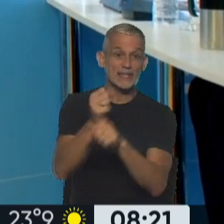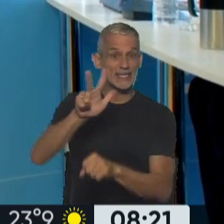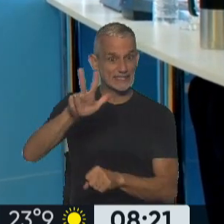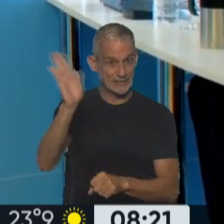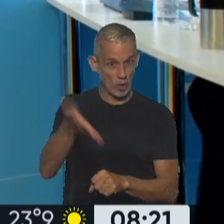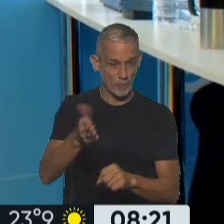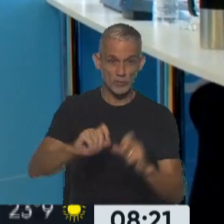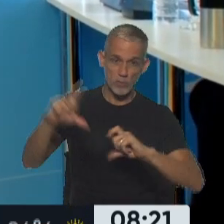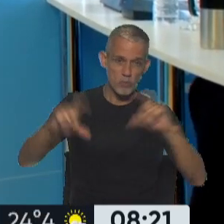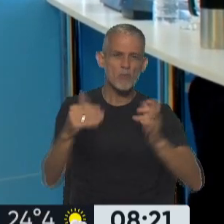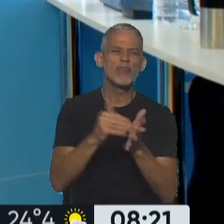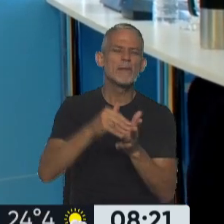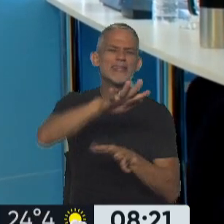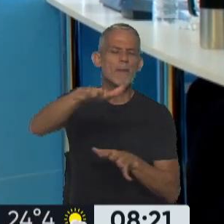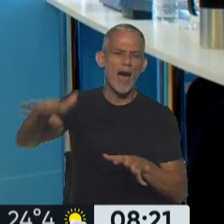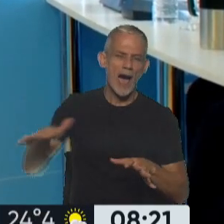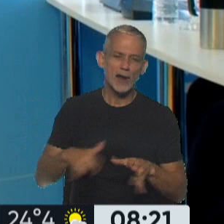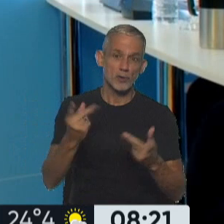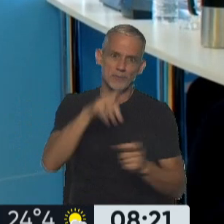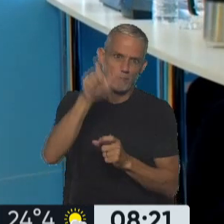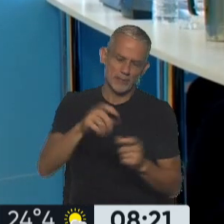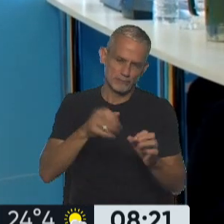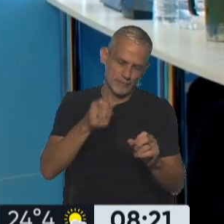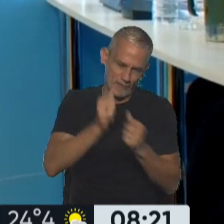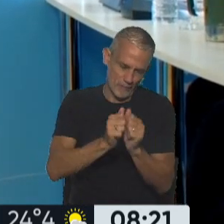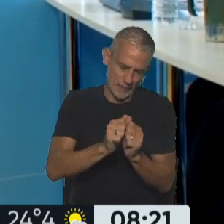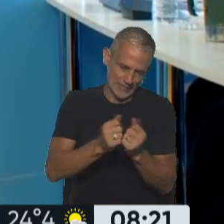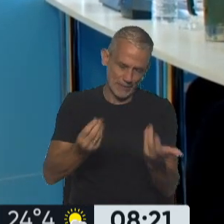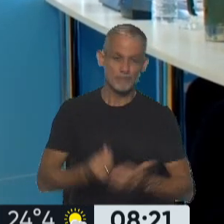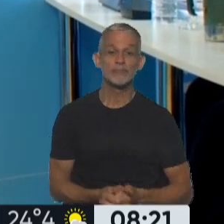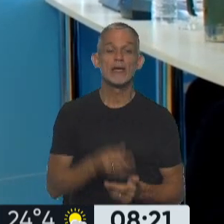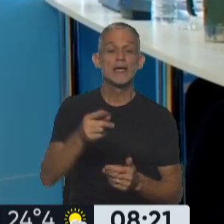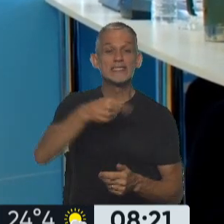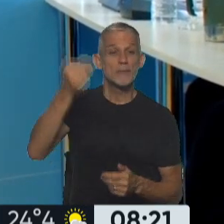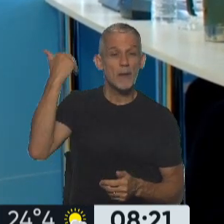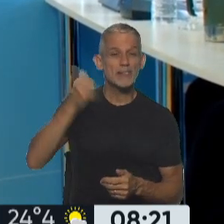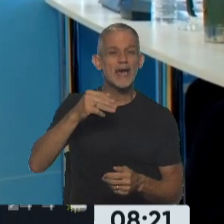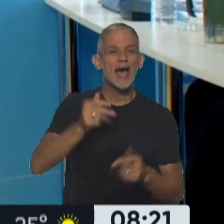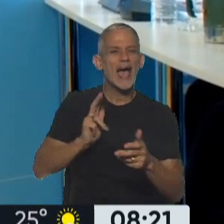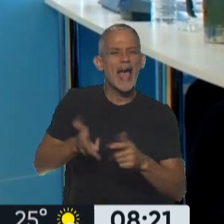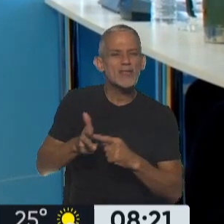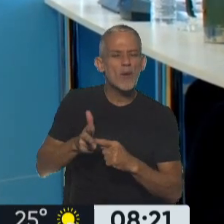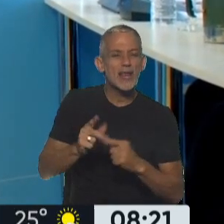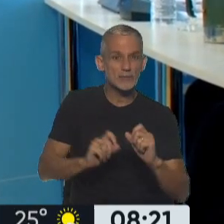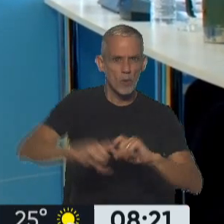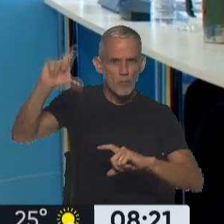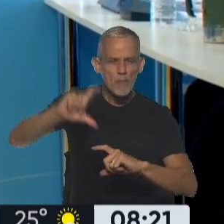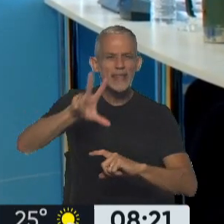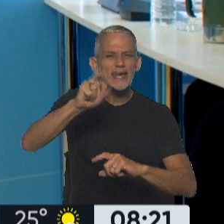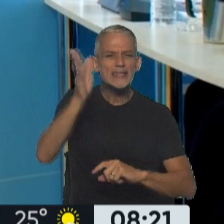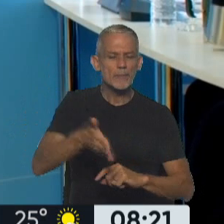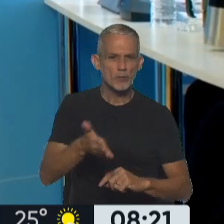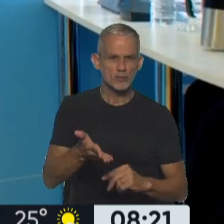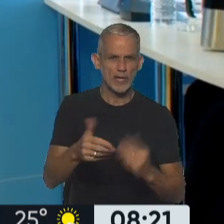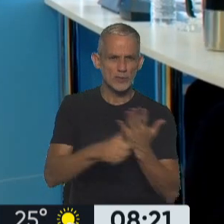35% según el barrio y también el proveedor, claro está. La semana pasada en el mercado de Cañuelas hubo saltos de hasta el 30%